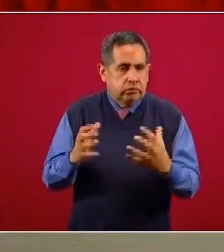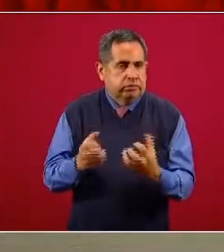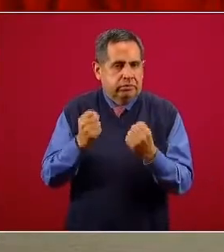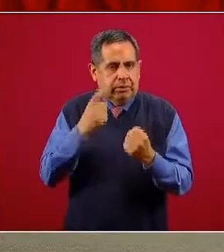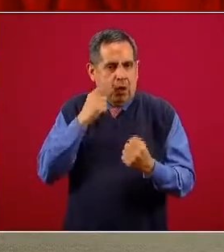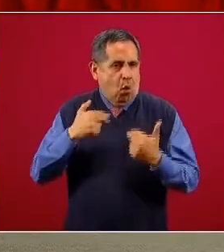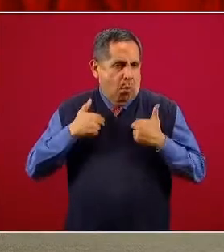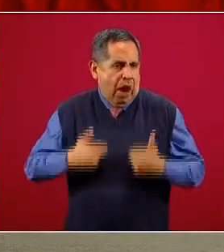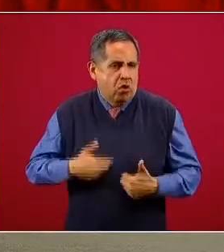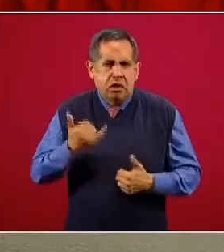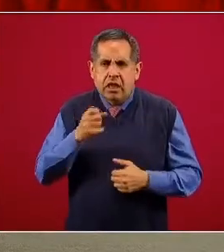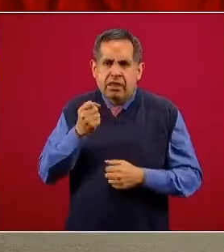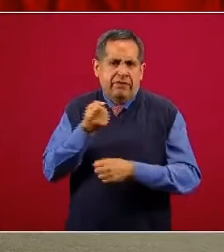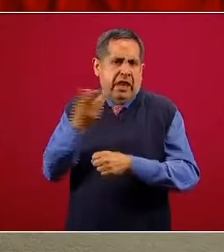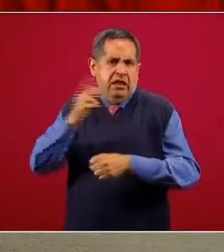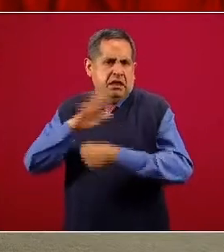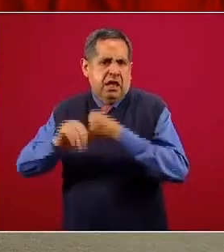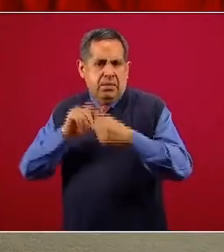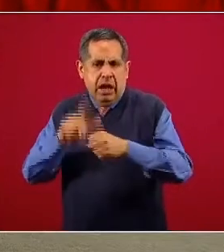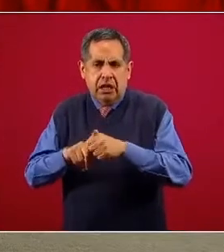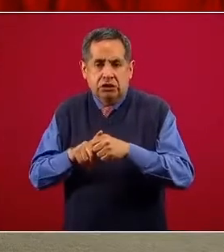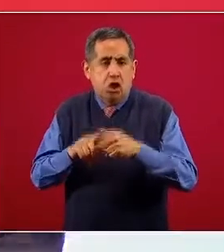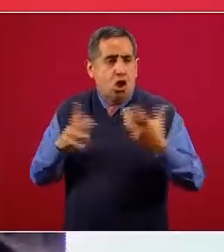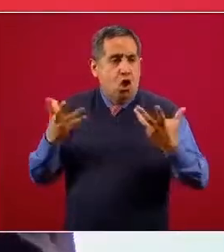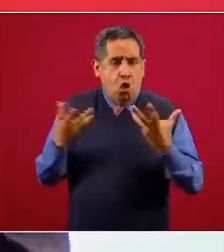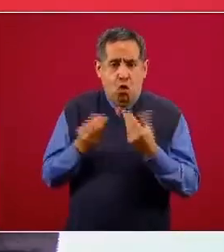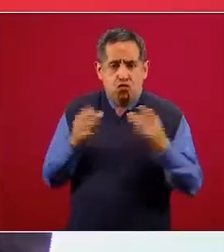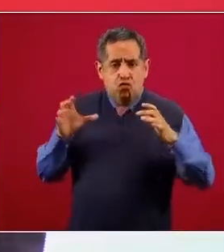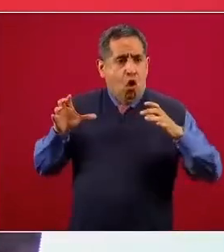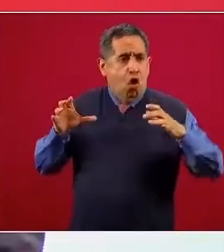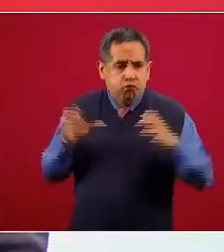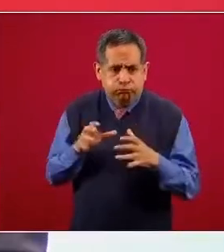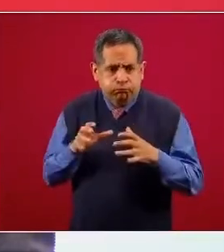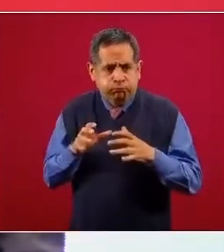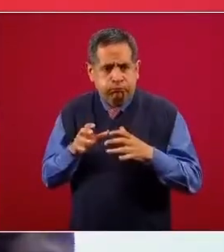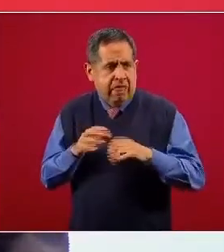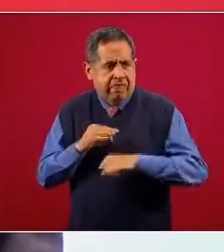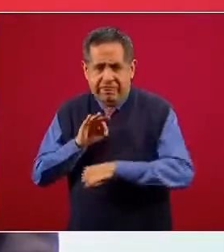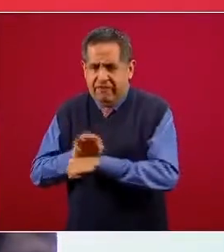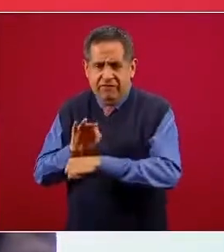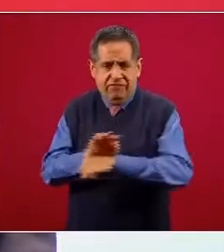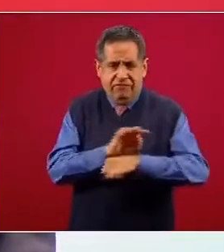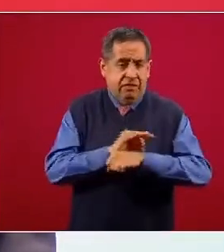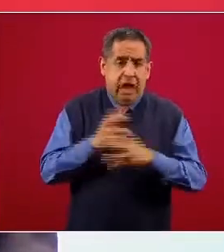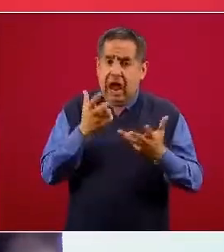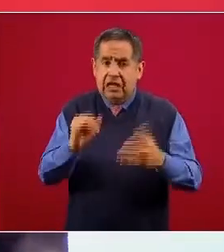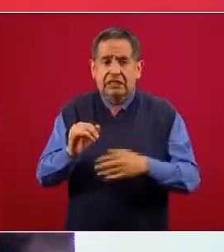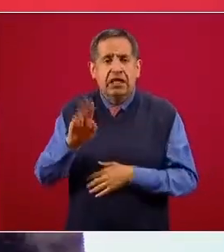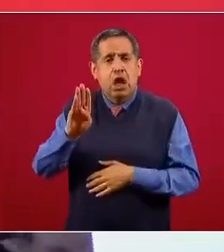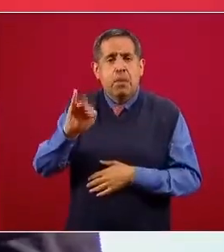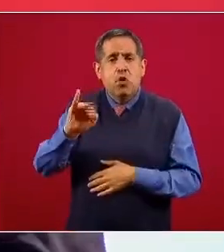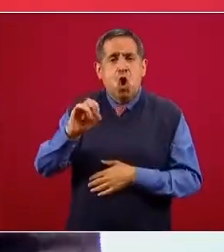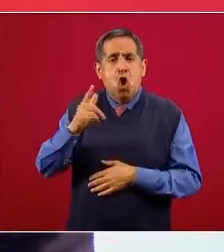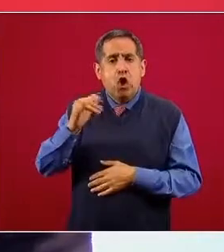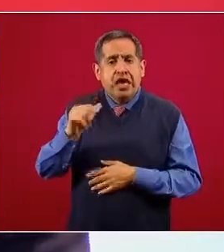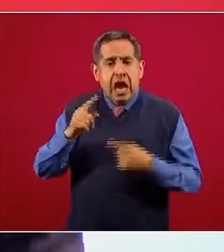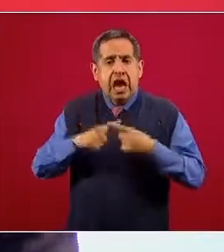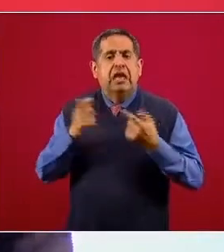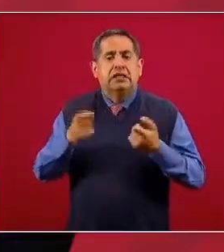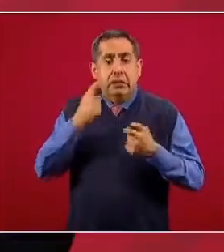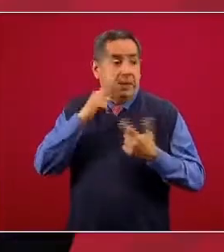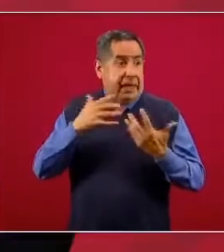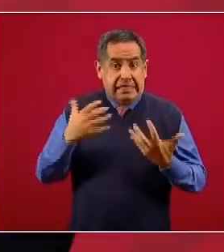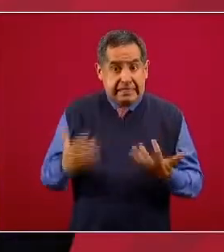humana, sino de muchas especies, depende de nuestra capacidad colectiva. Es conocido en la biología evolucionista que uno de los